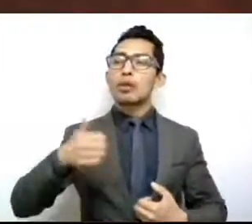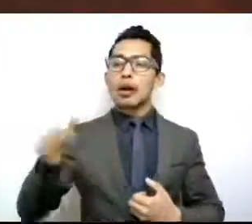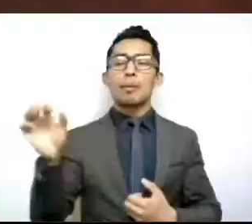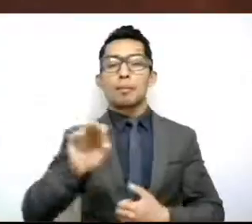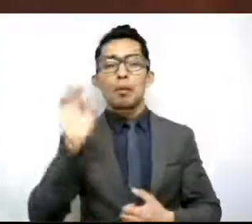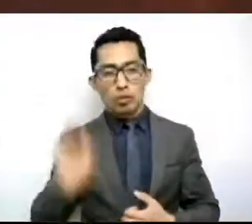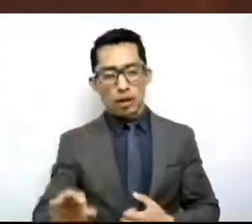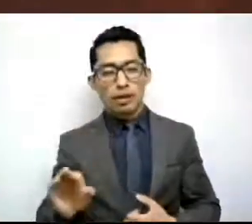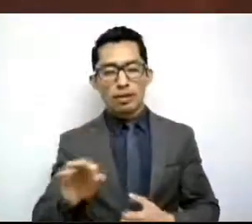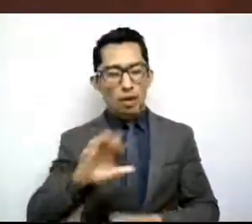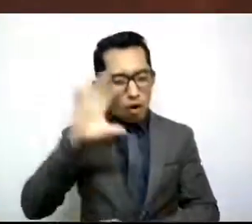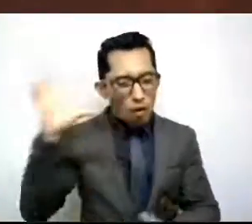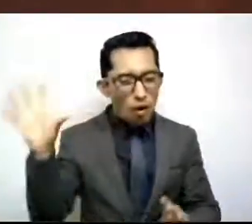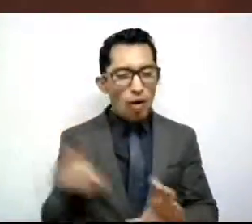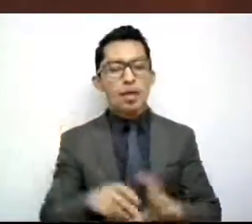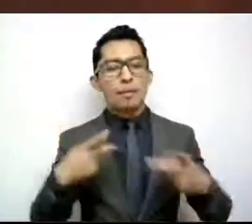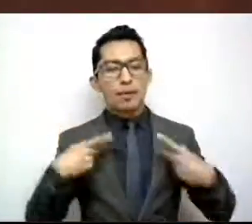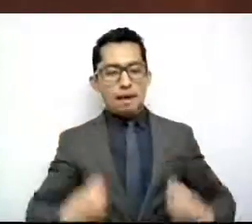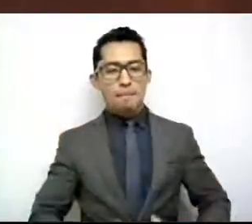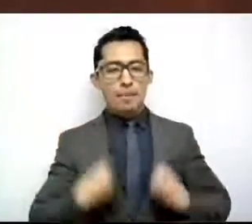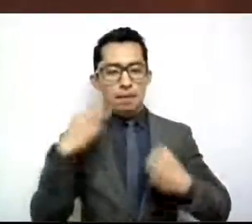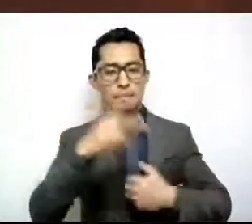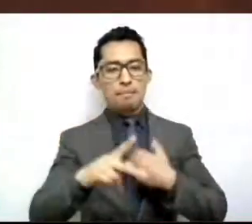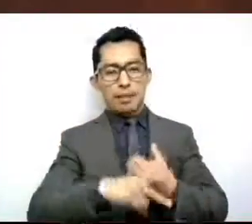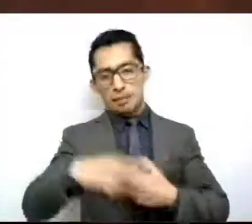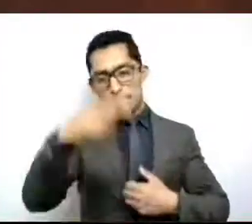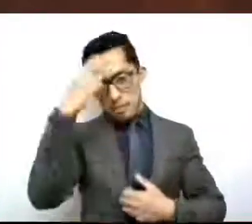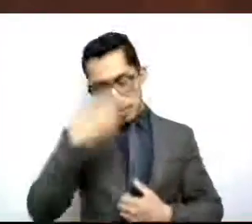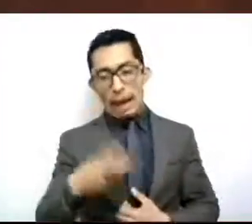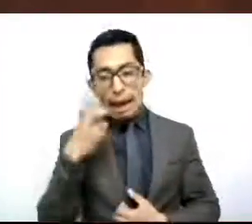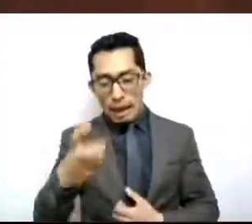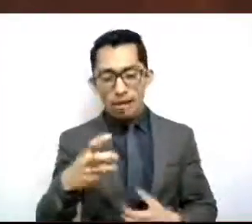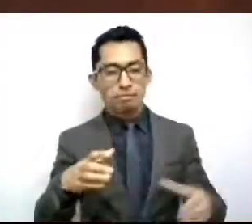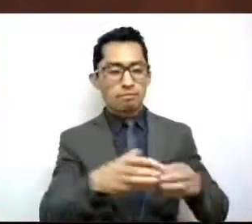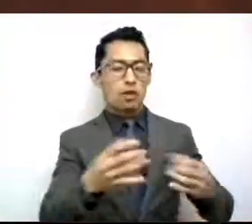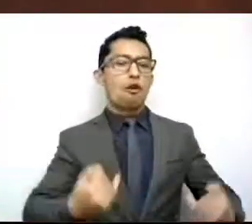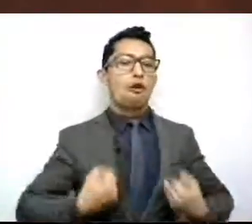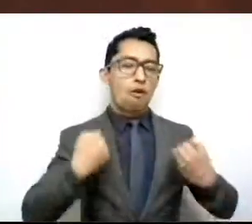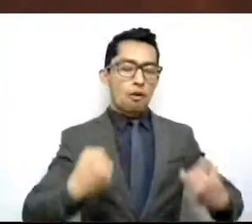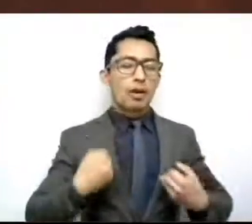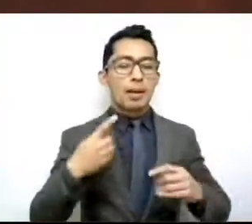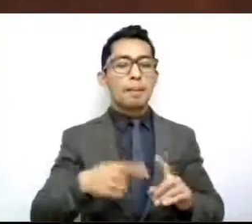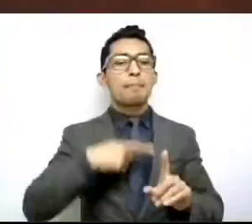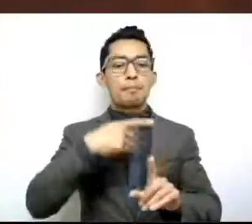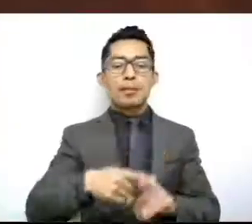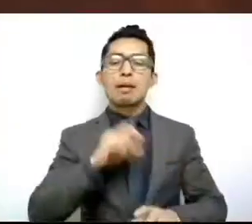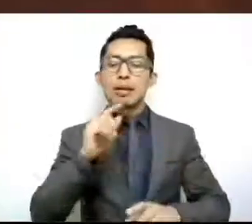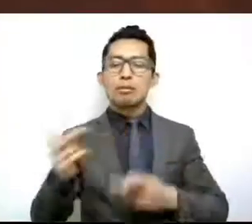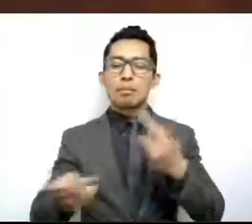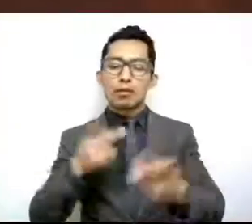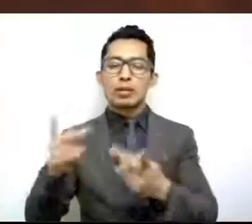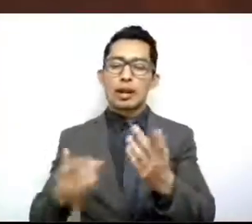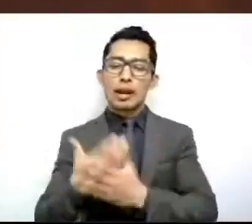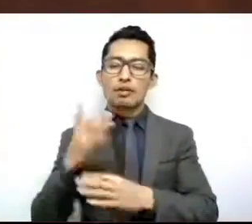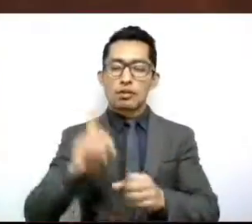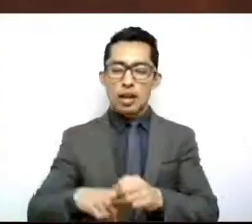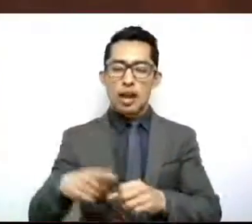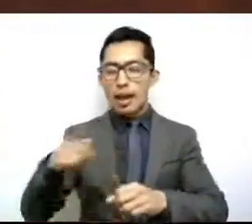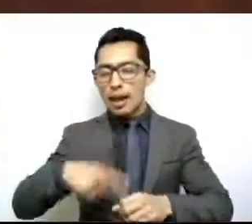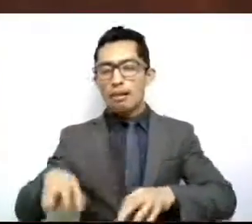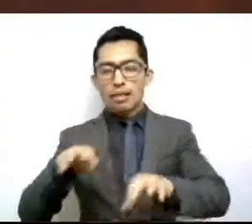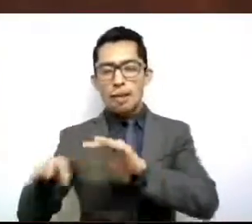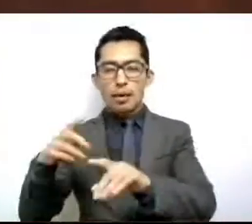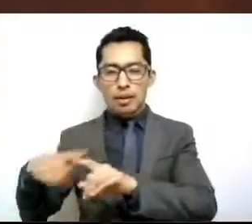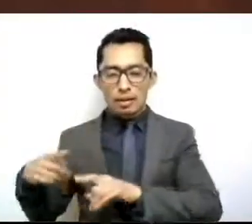24.6% del total de los habitantes de este país. Adicionalmente, de acuerdo con la Encuesta Nacional de Ocupación y Empleo,